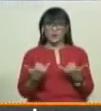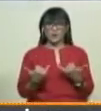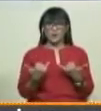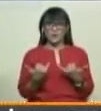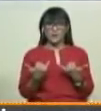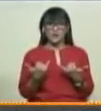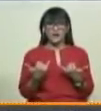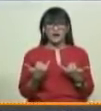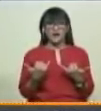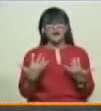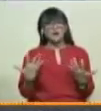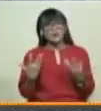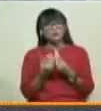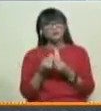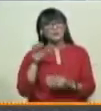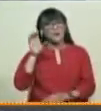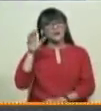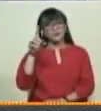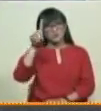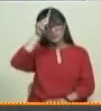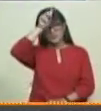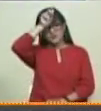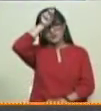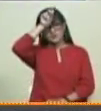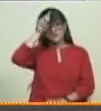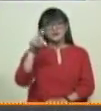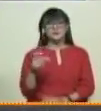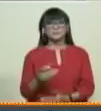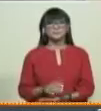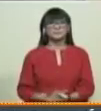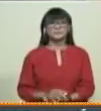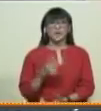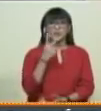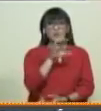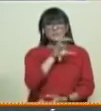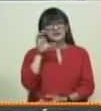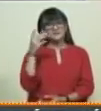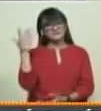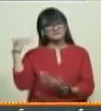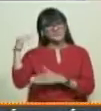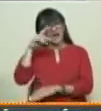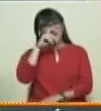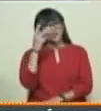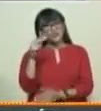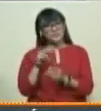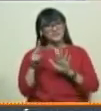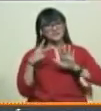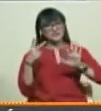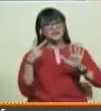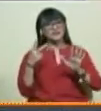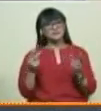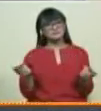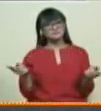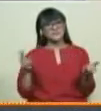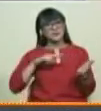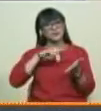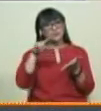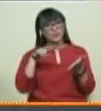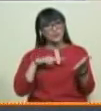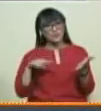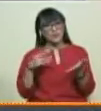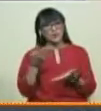la República de Turquía. Recordemos que ambas naciones en 2017 suscribieron importantes alianzas